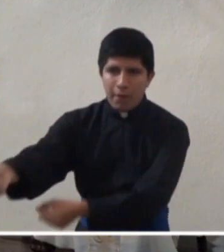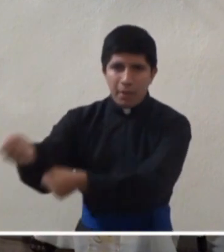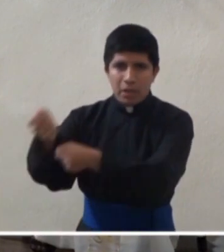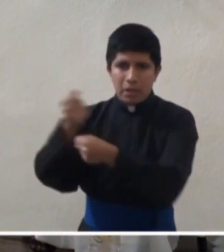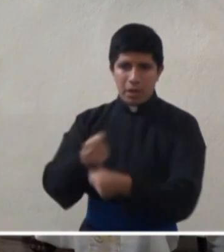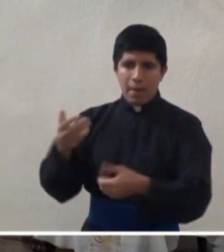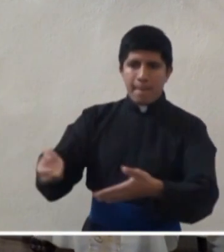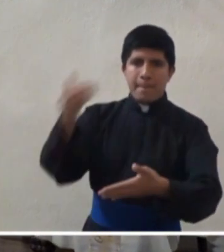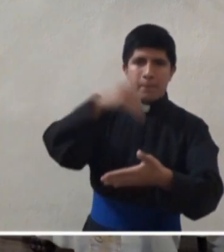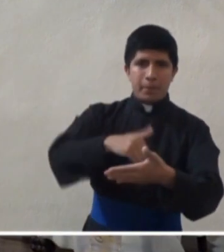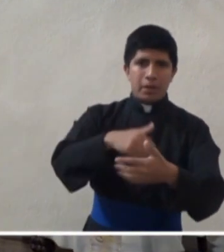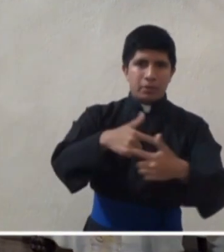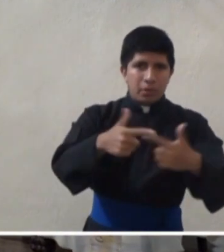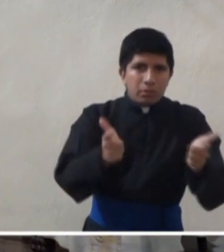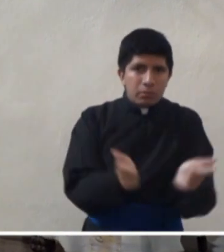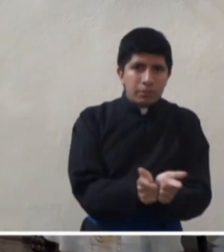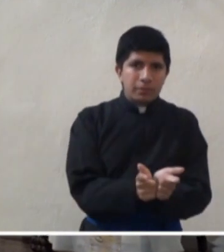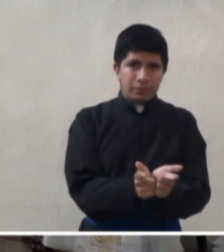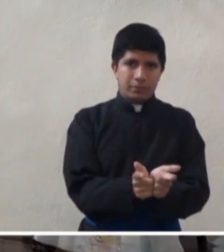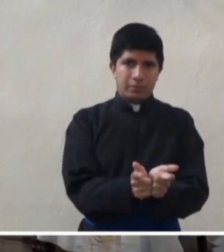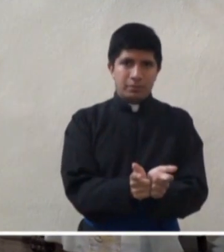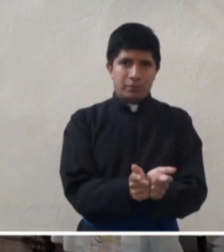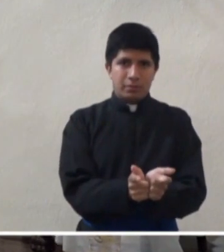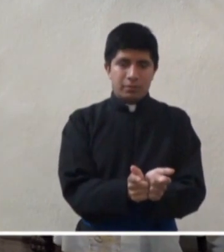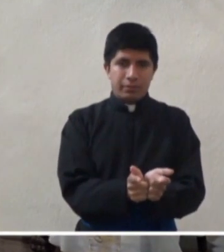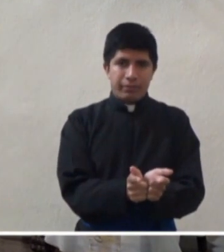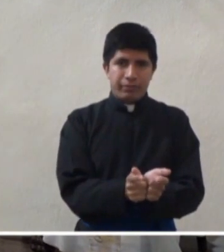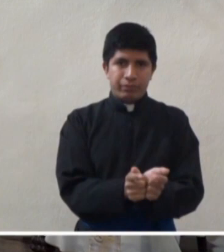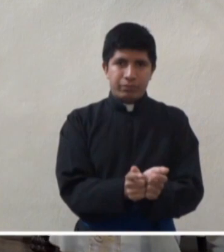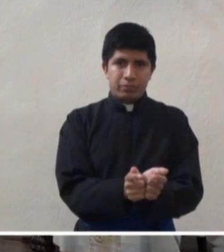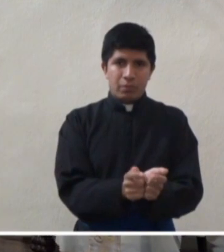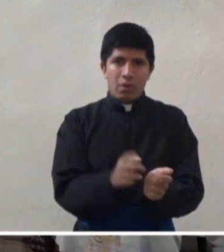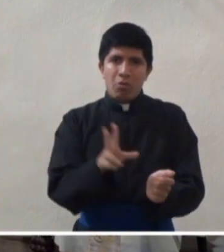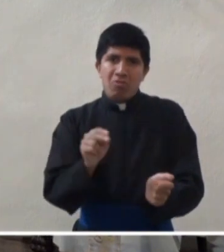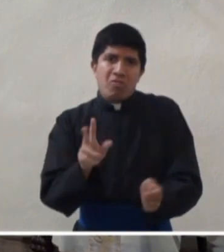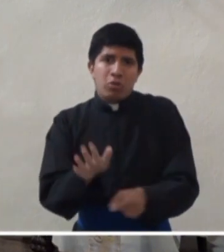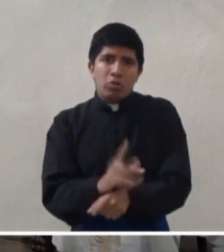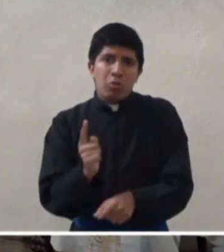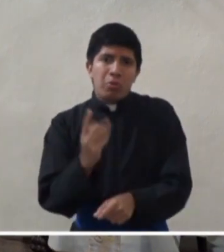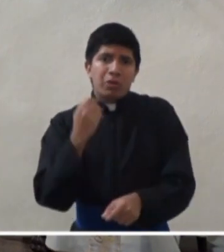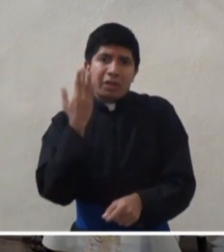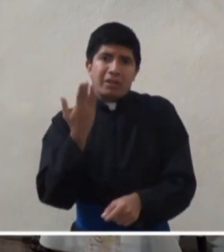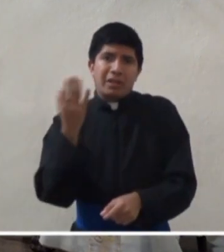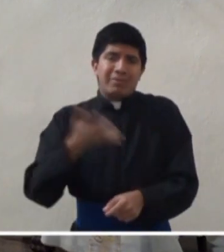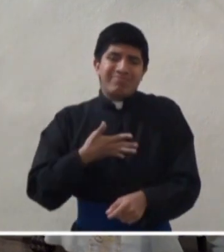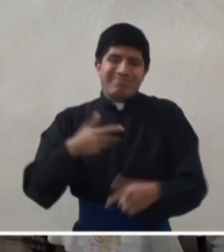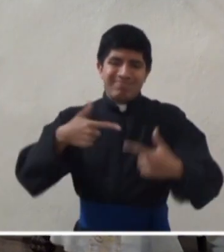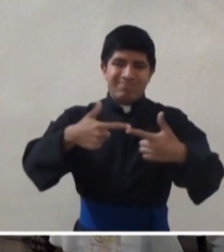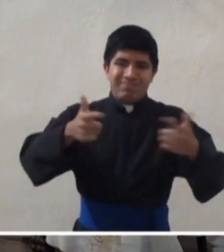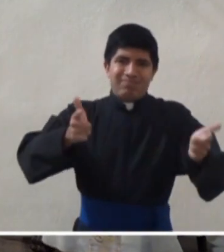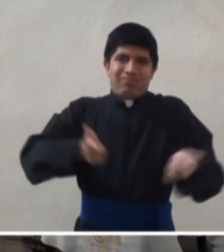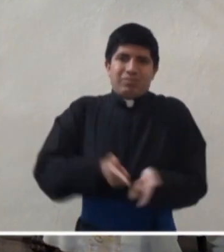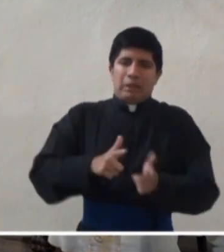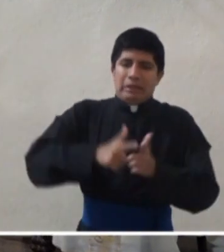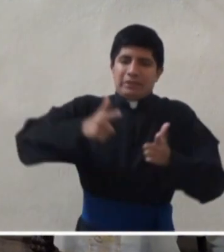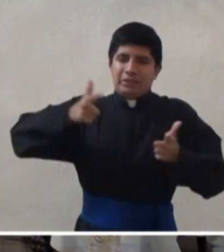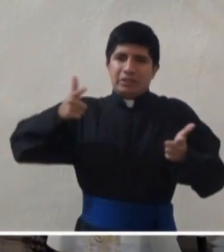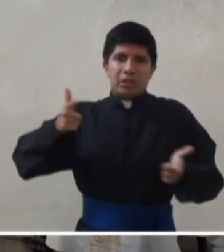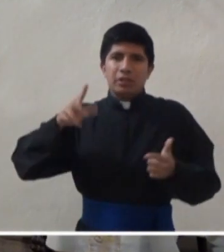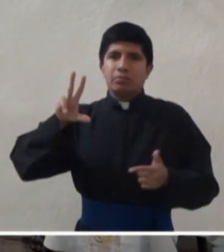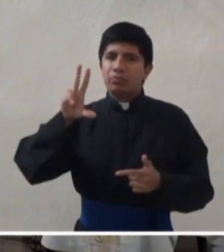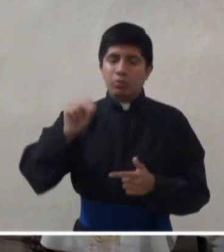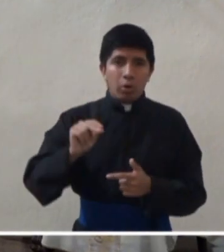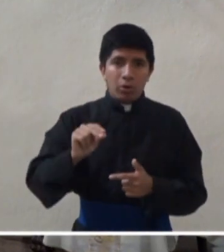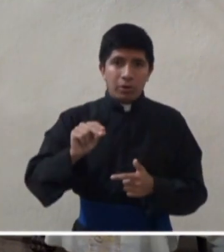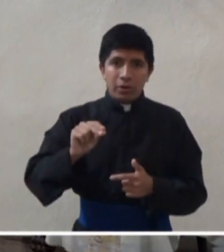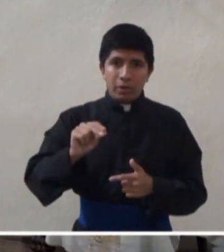sus ovejas, no porque quiera tener un rebaño muy grande, sino porque Jesús descubre que su